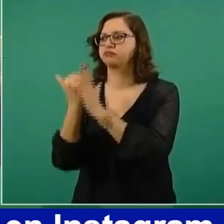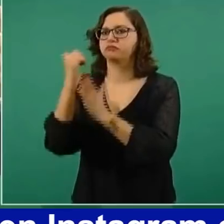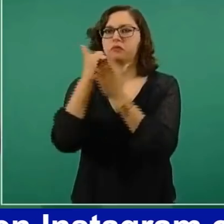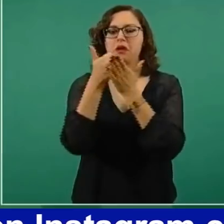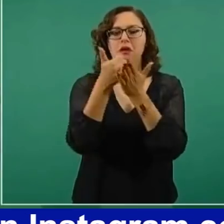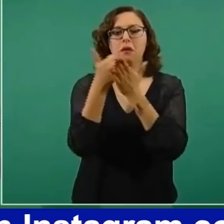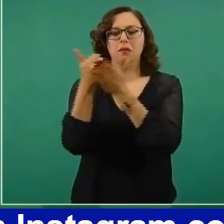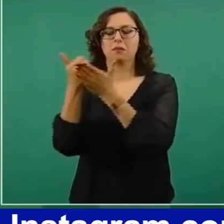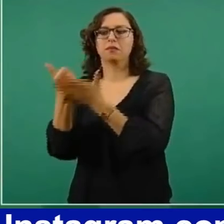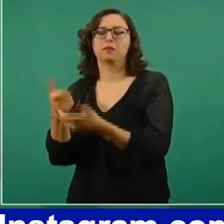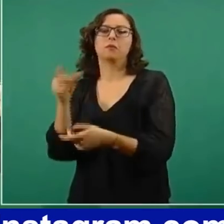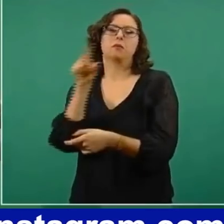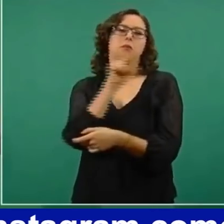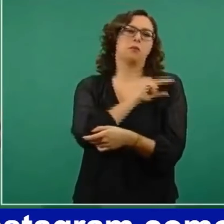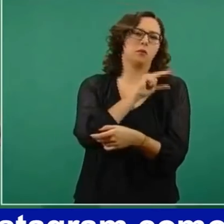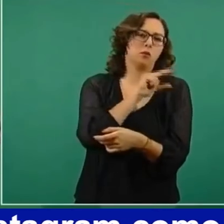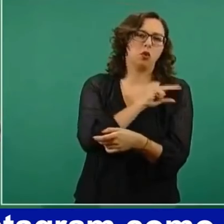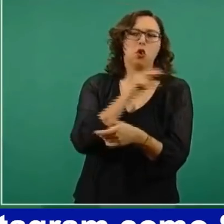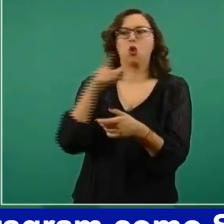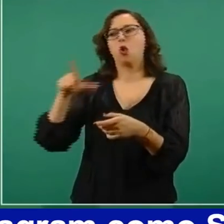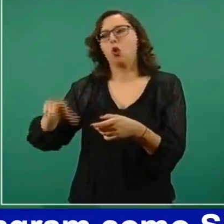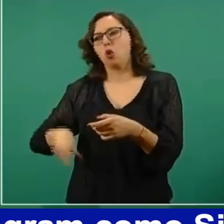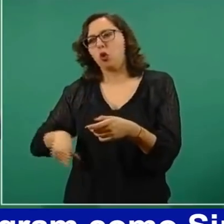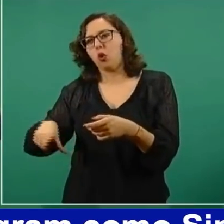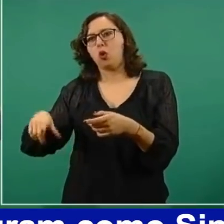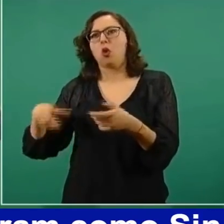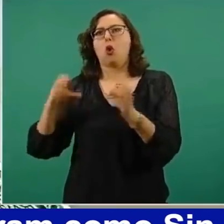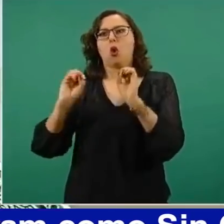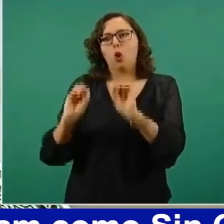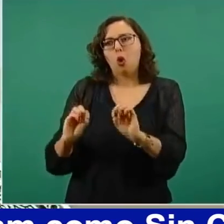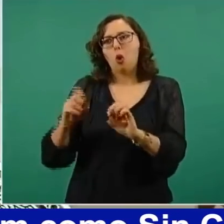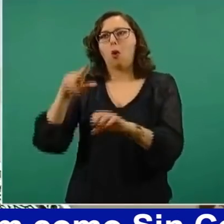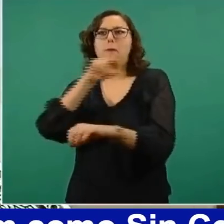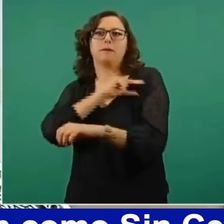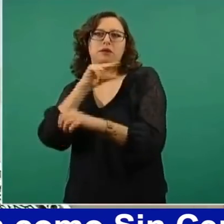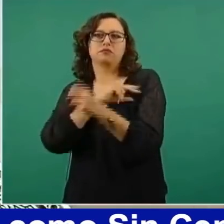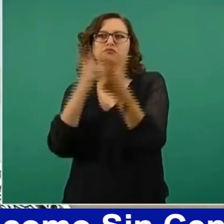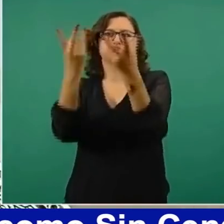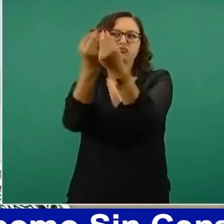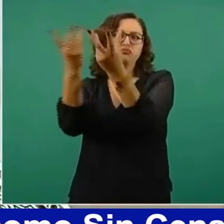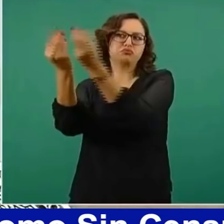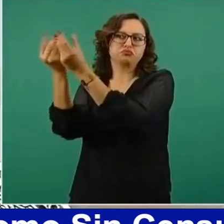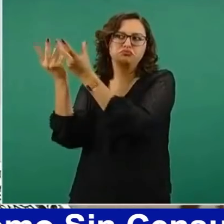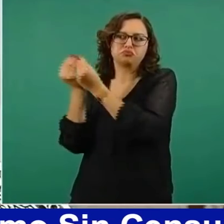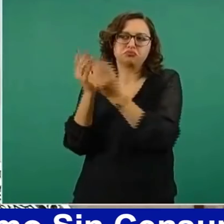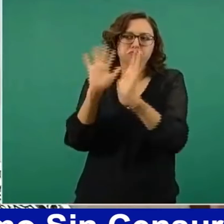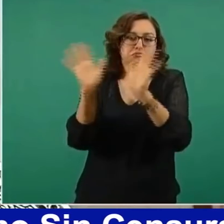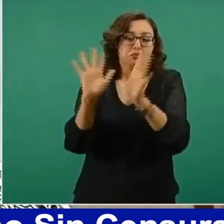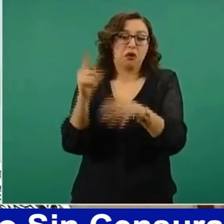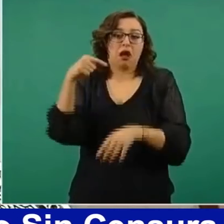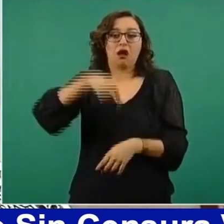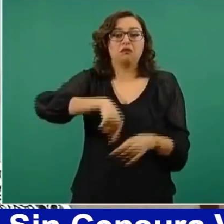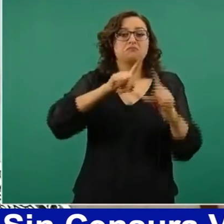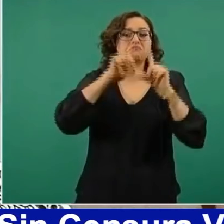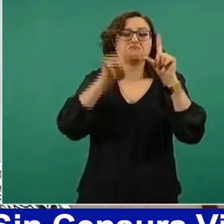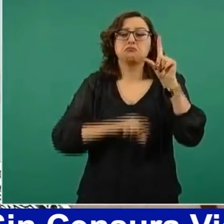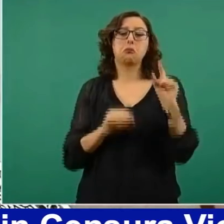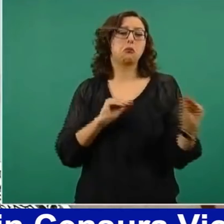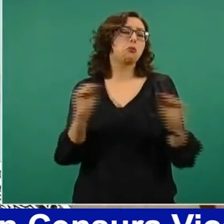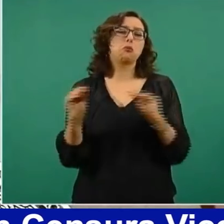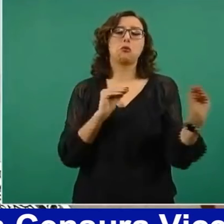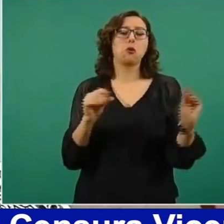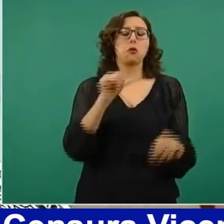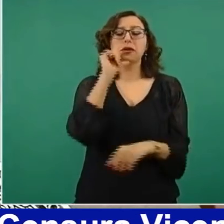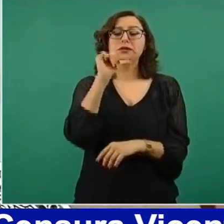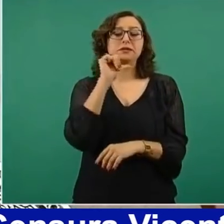favorecer conglomerados emergentes de empresas privadas. México no lo logró o no lo hizo o no decidió hacerlo. Definitivamente